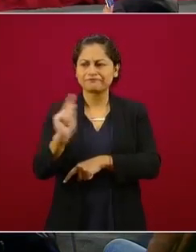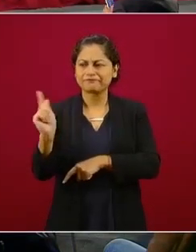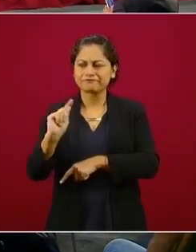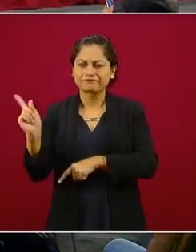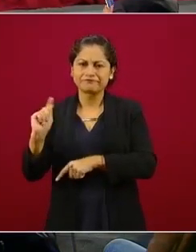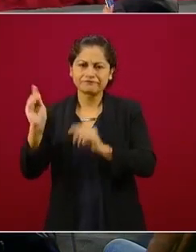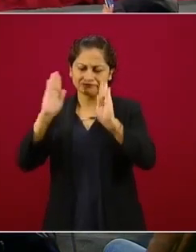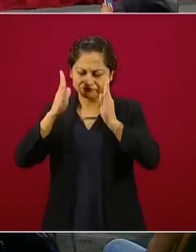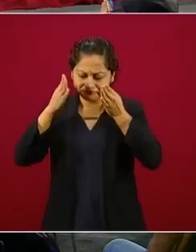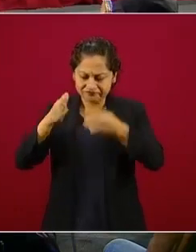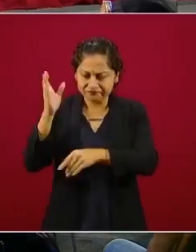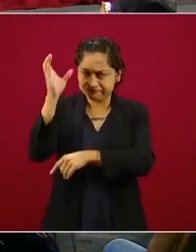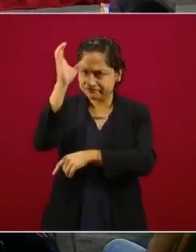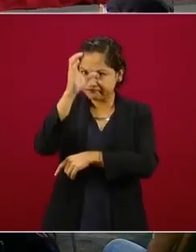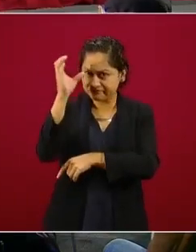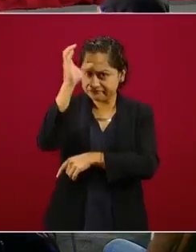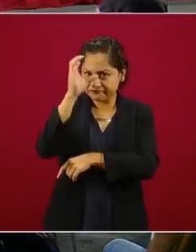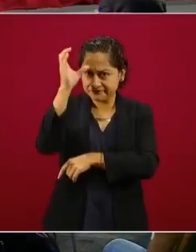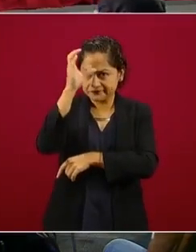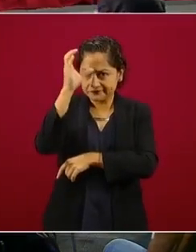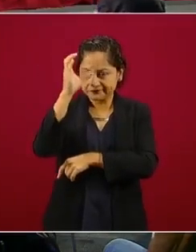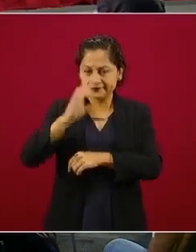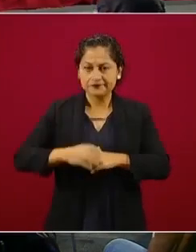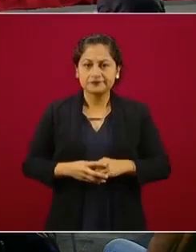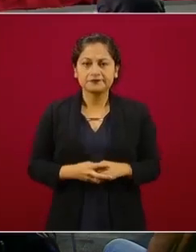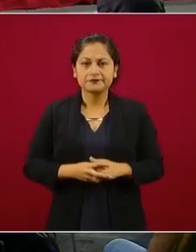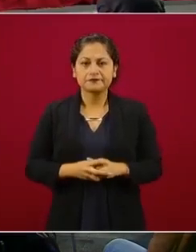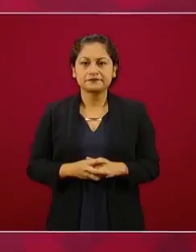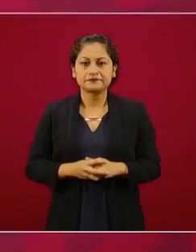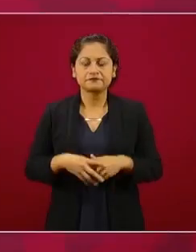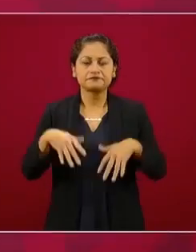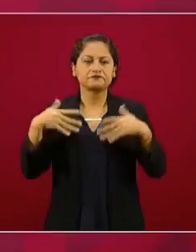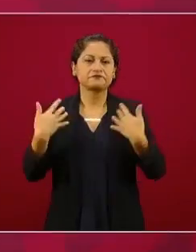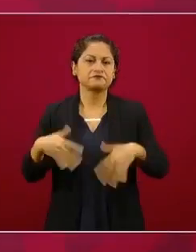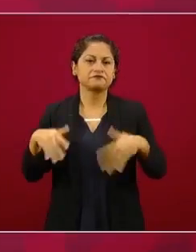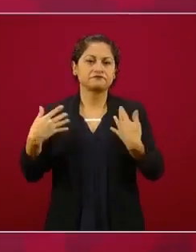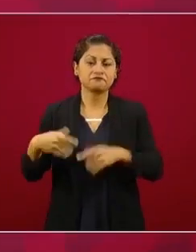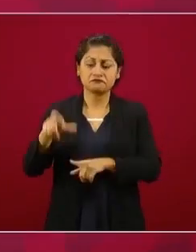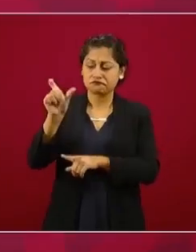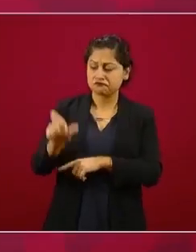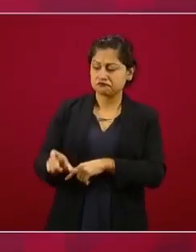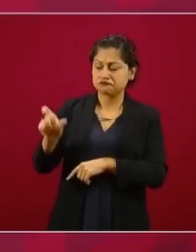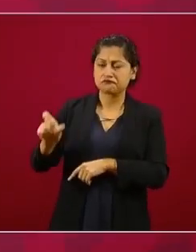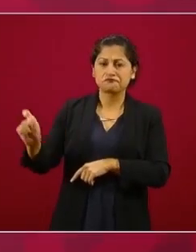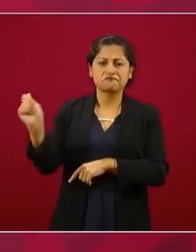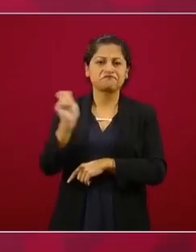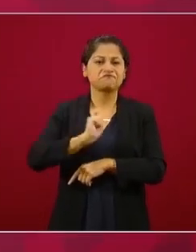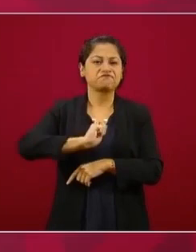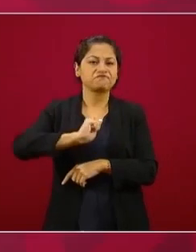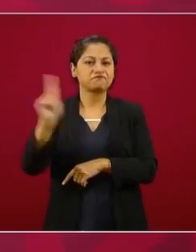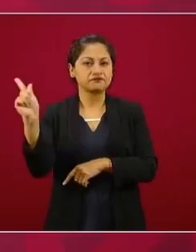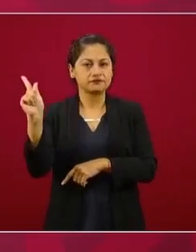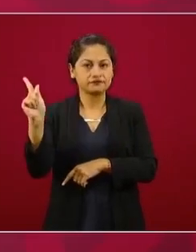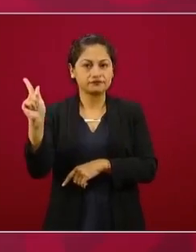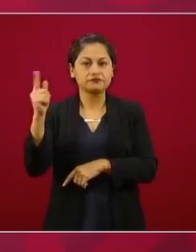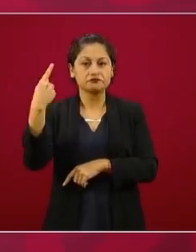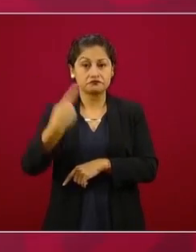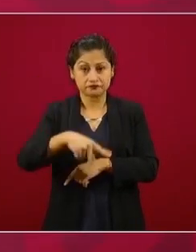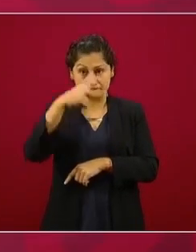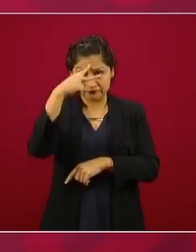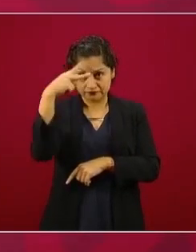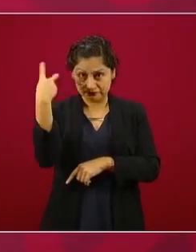especialistas, científicos de lo mejor del país que nos ha